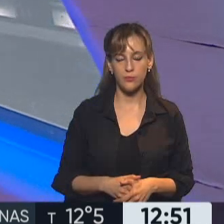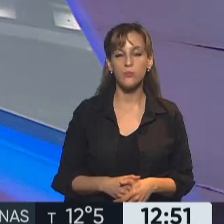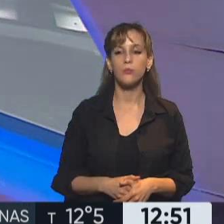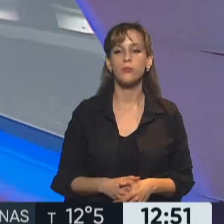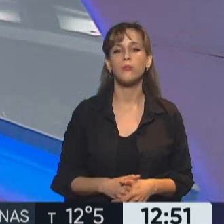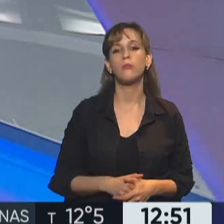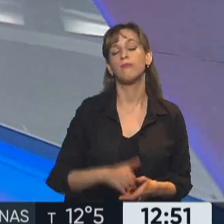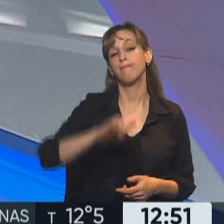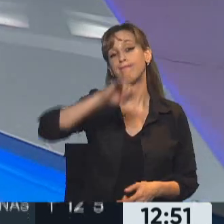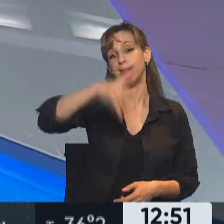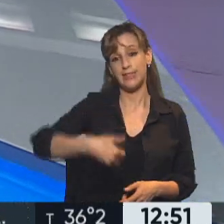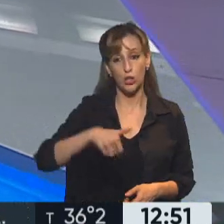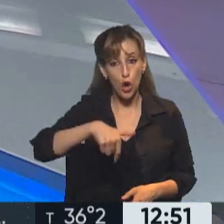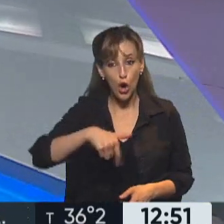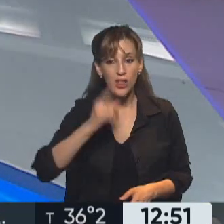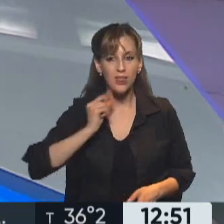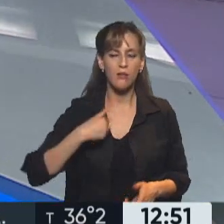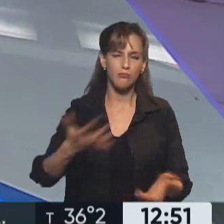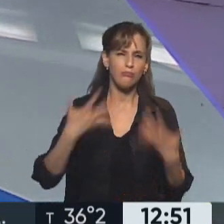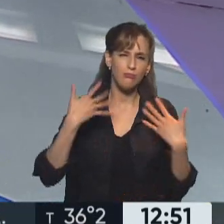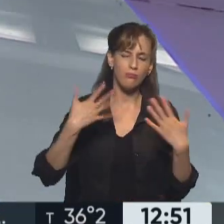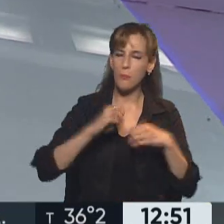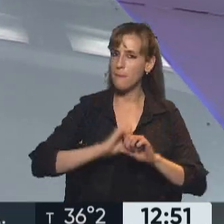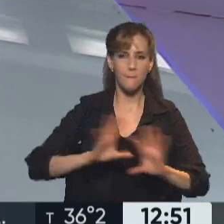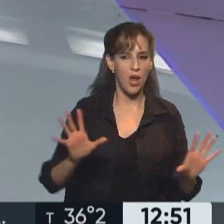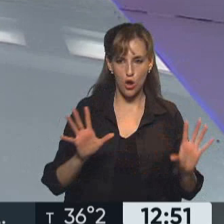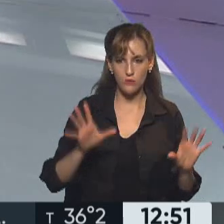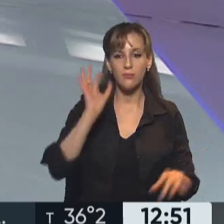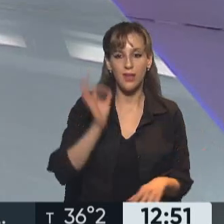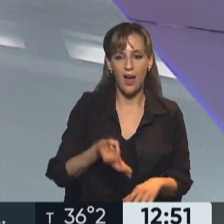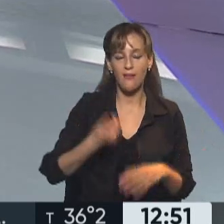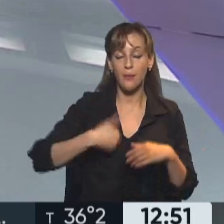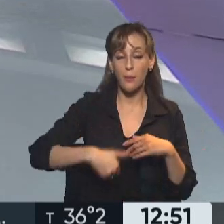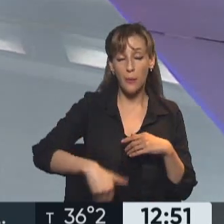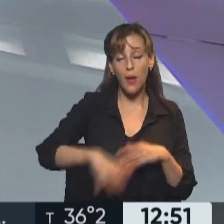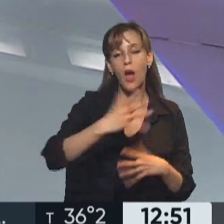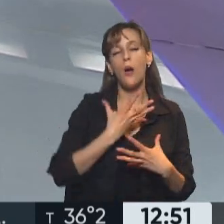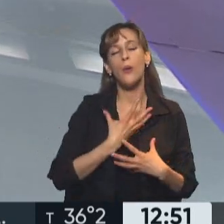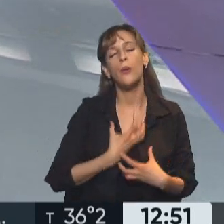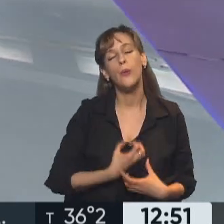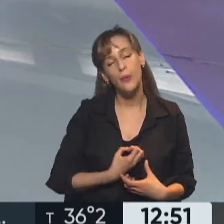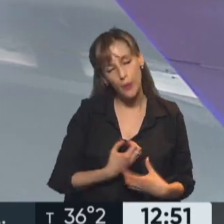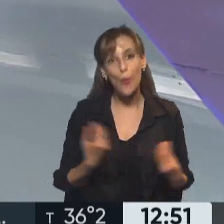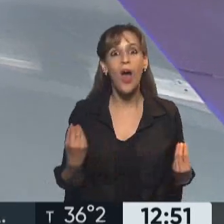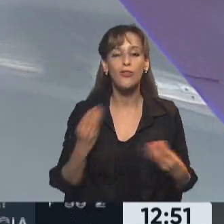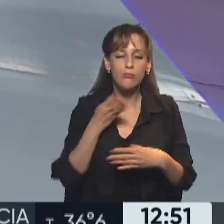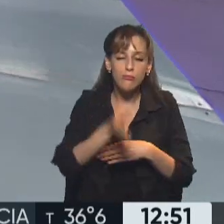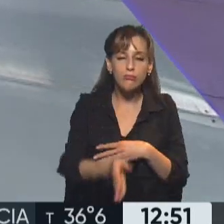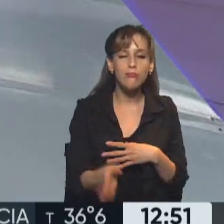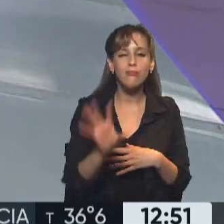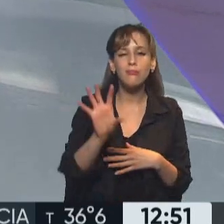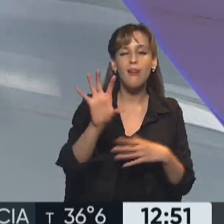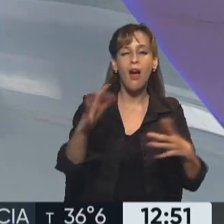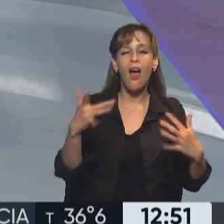Sí, es uno de los días más calurosos del año y sabemos que el alivio llega cuando entramos a algún lugar con aire acondicionado. Pero sabemos